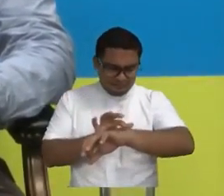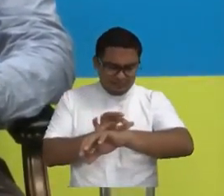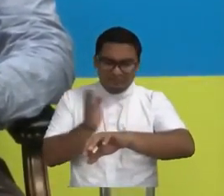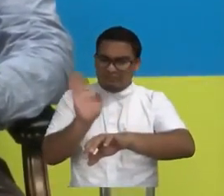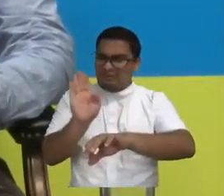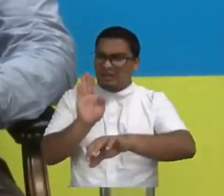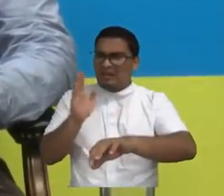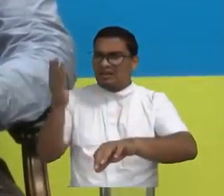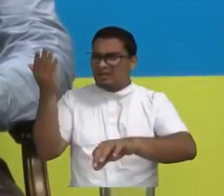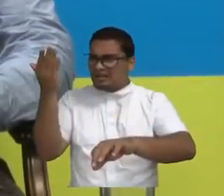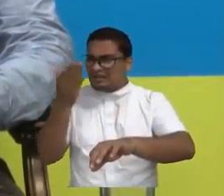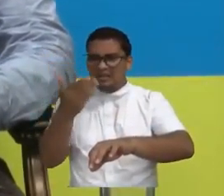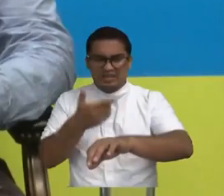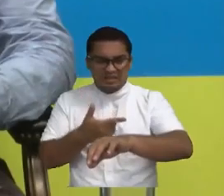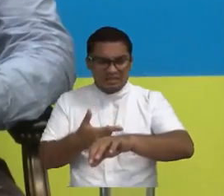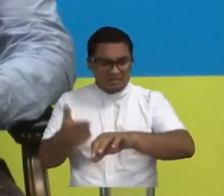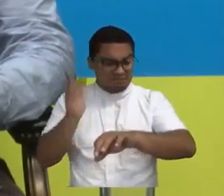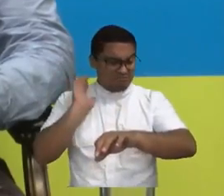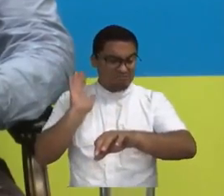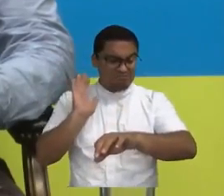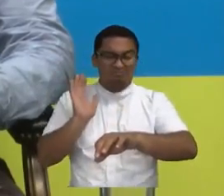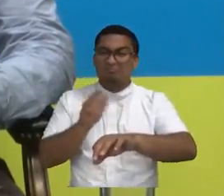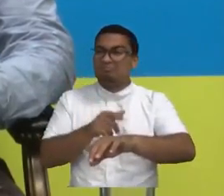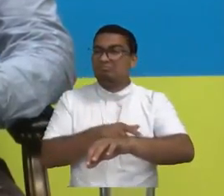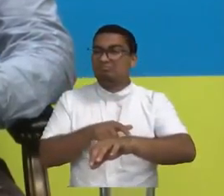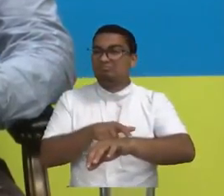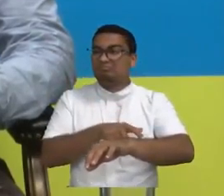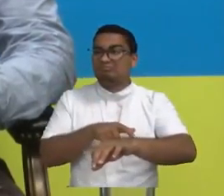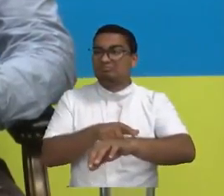negra, o